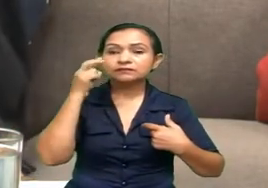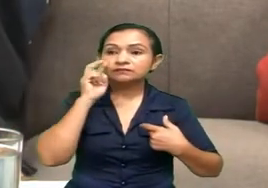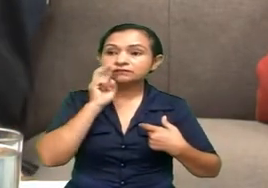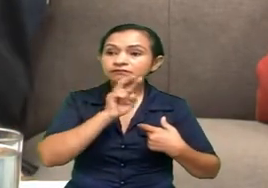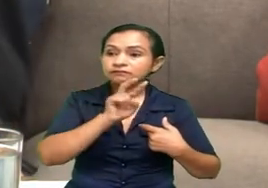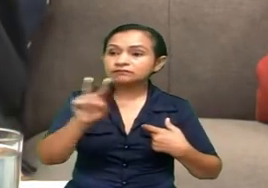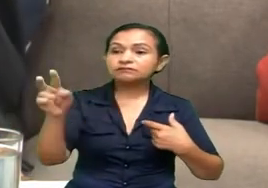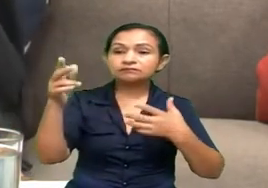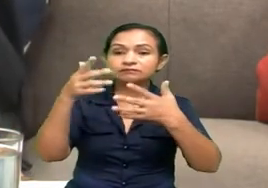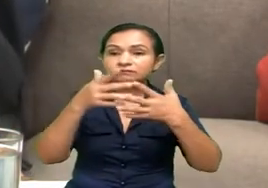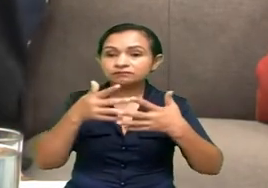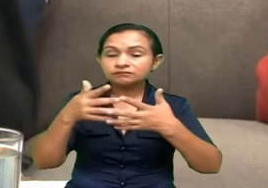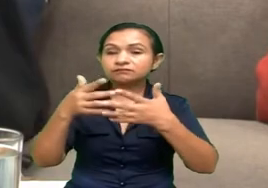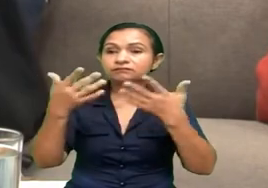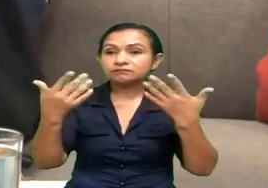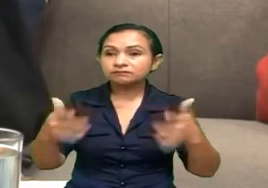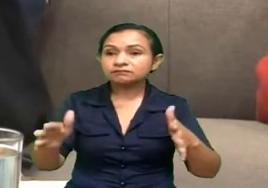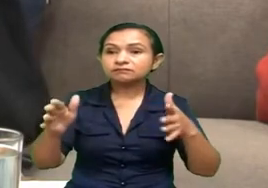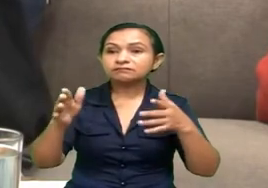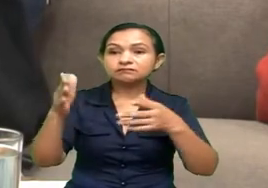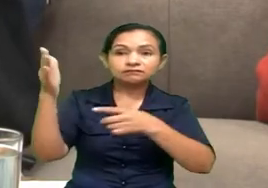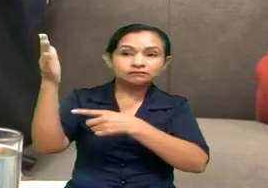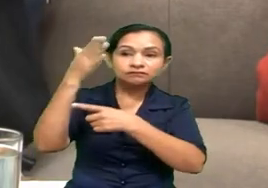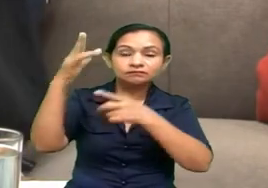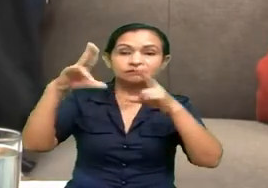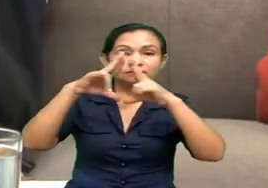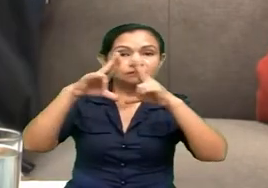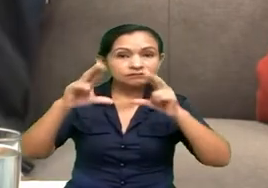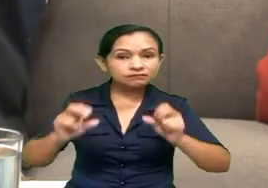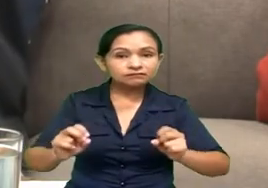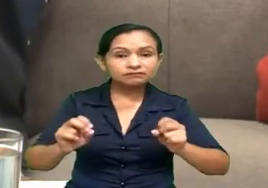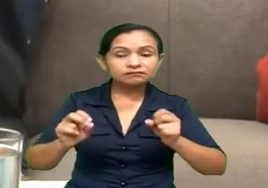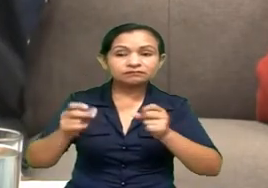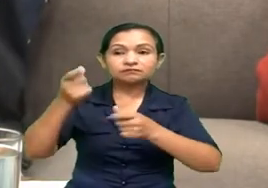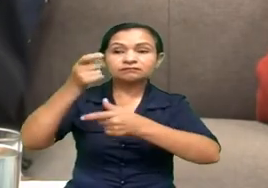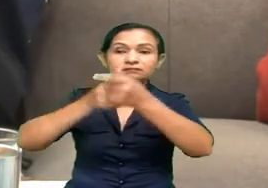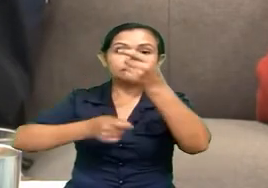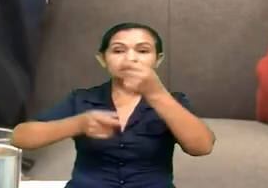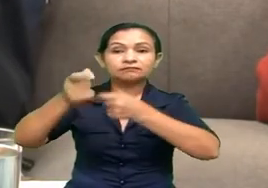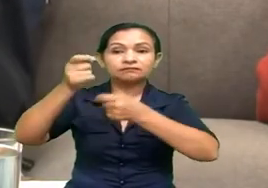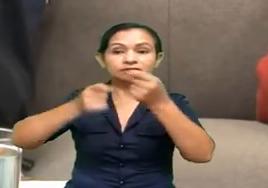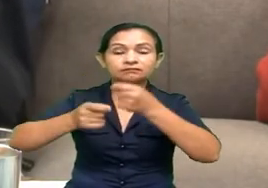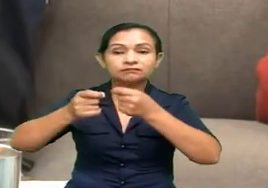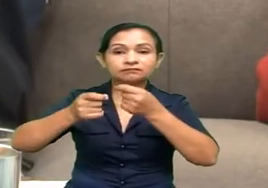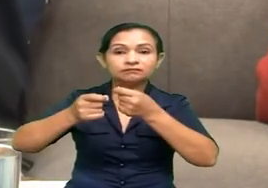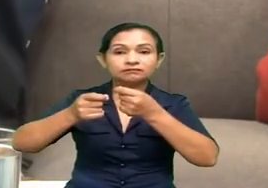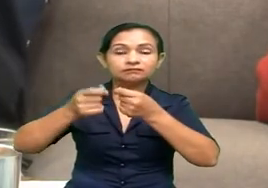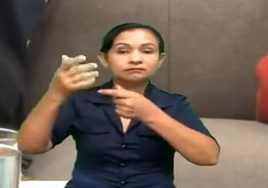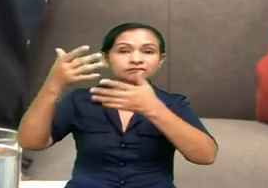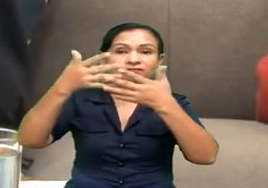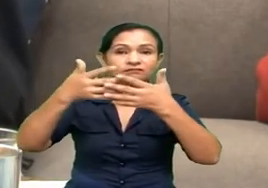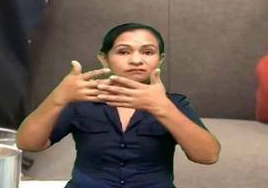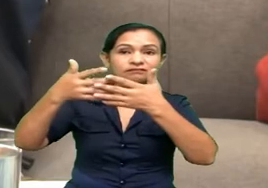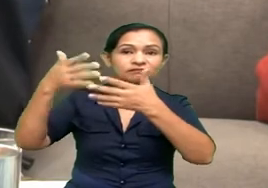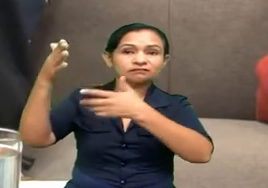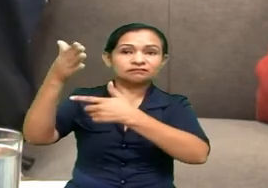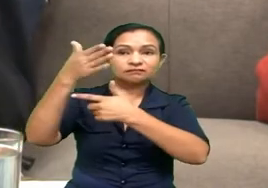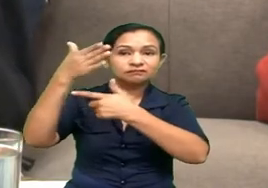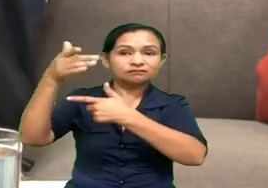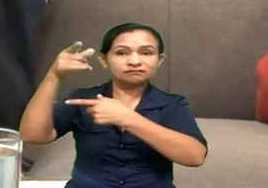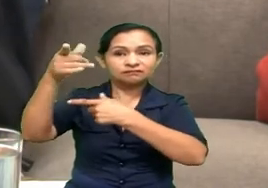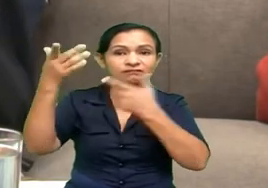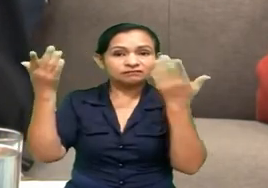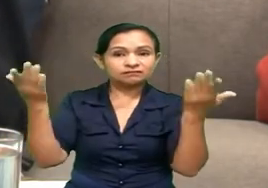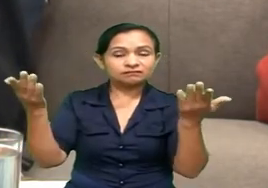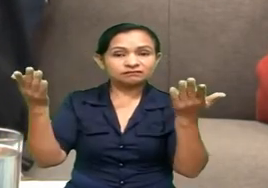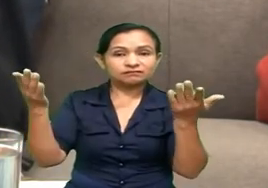los gringos ya quitaron la bandera nacional y están poniendo la bandera de Estados Unidos.